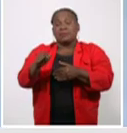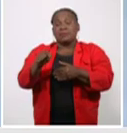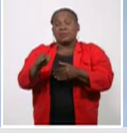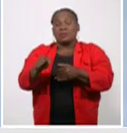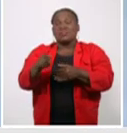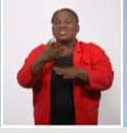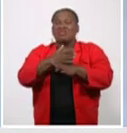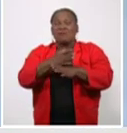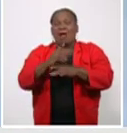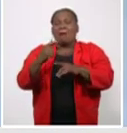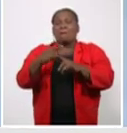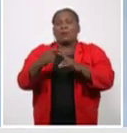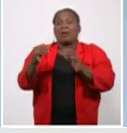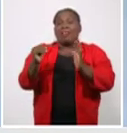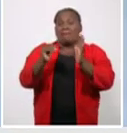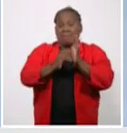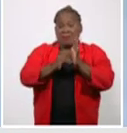un